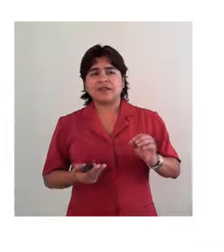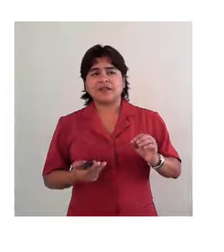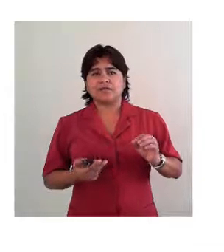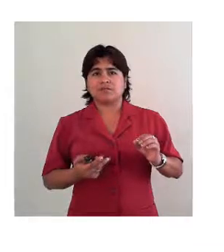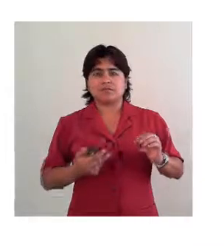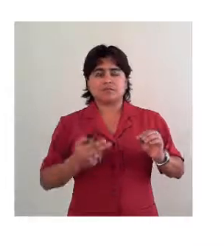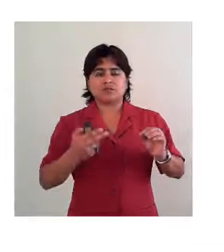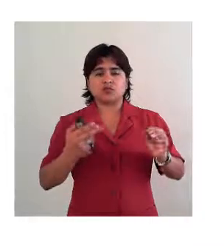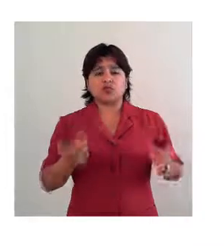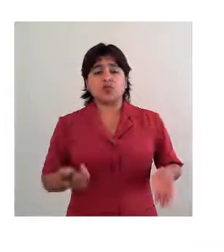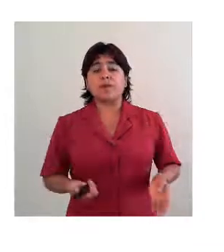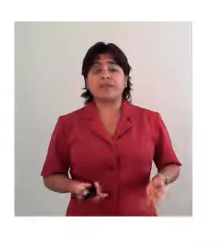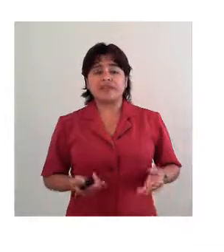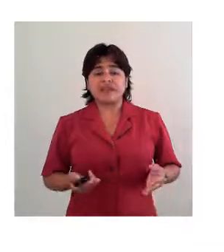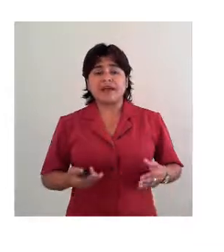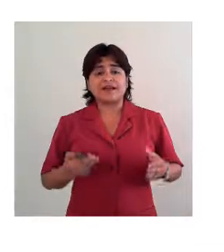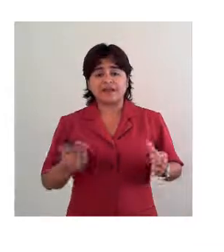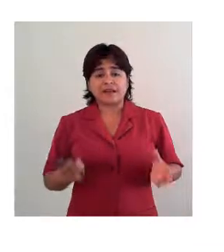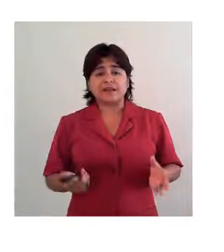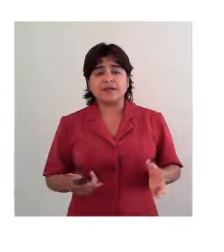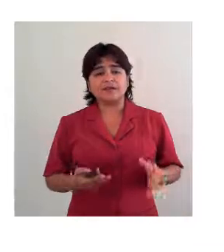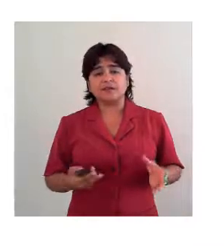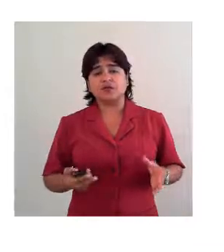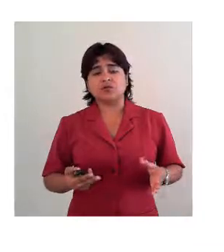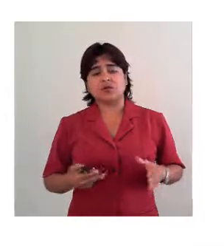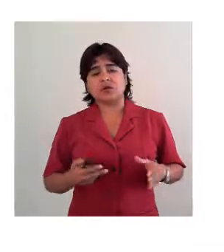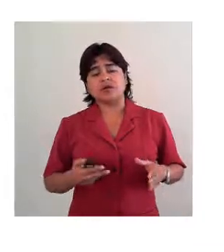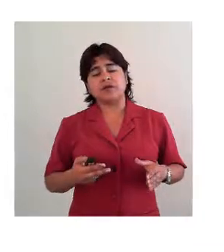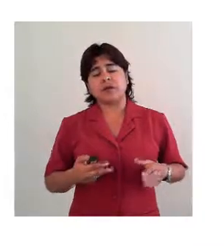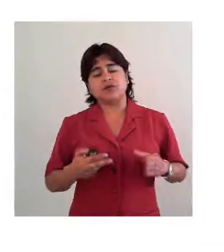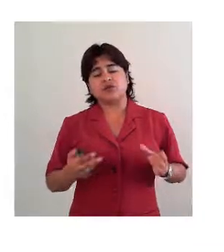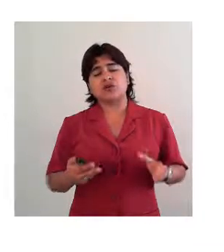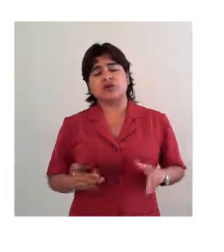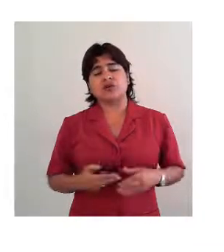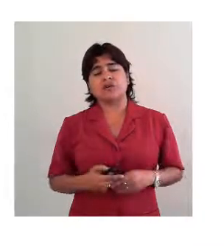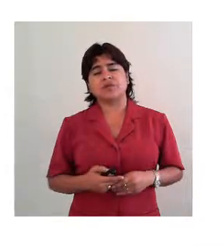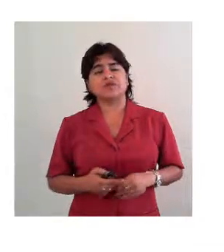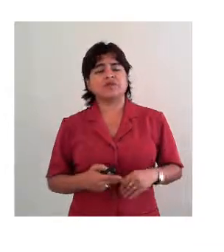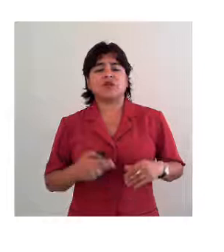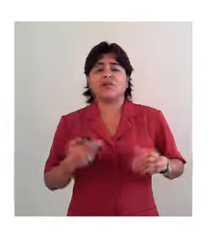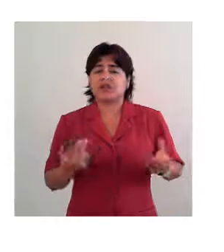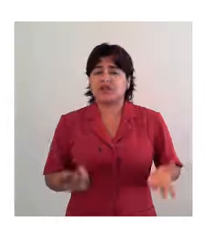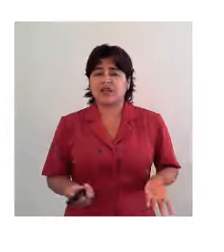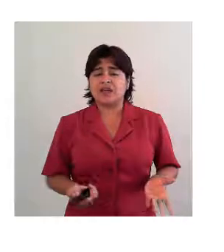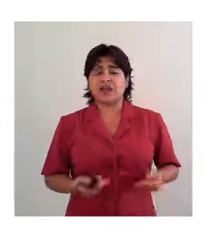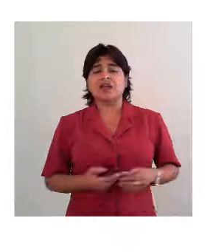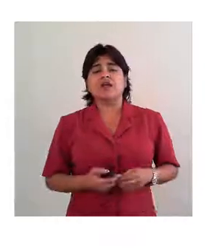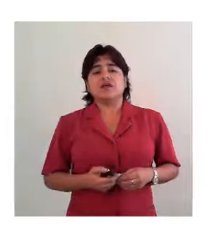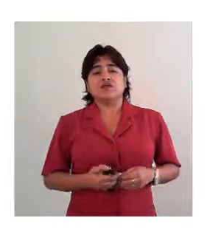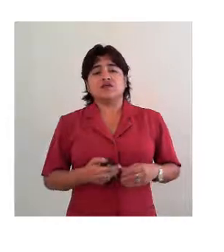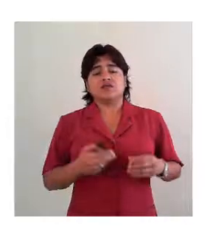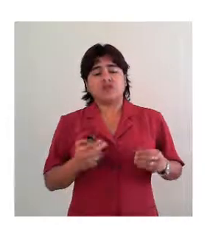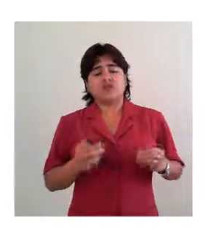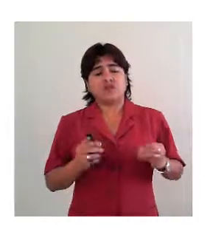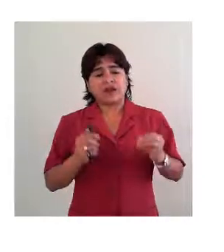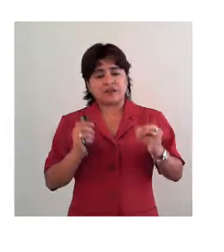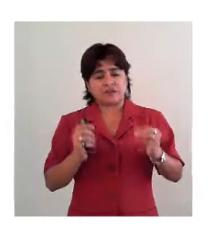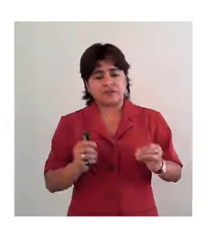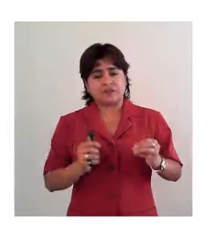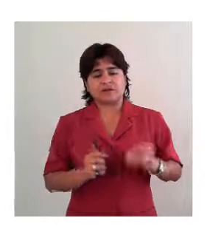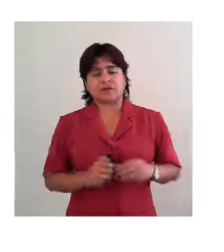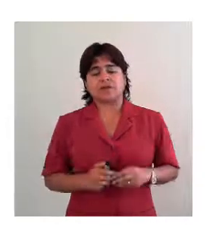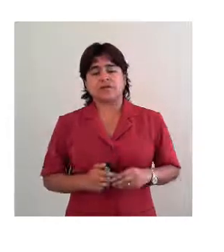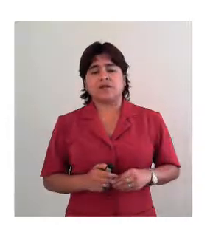repente yo lo puedo apreciar, está ahí, ¿no? Y hay zonas donde de repente todavía el hombre ni llega, entonces son